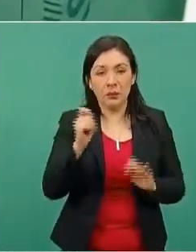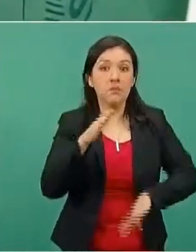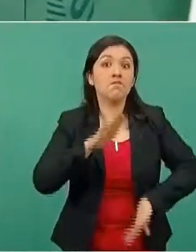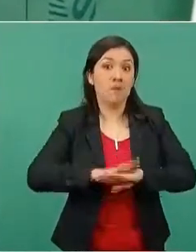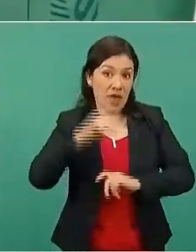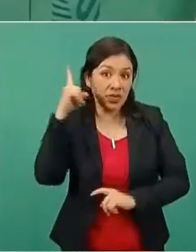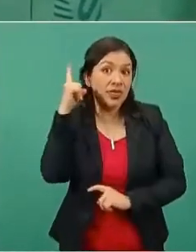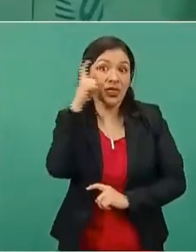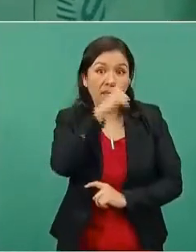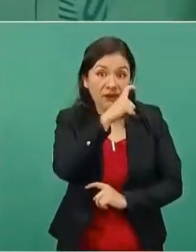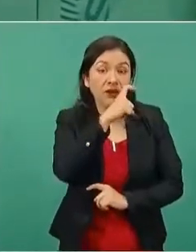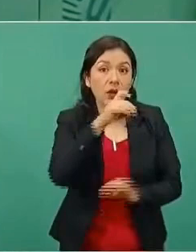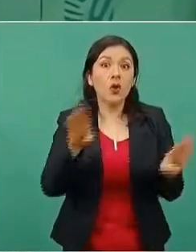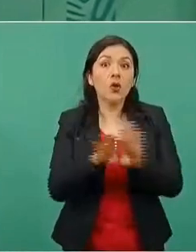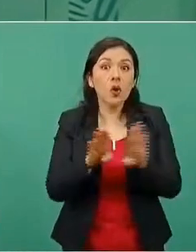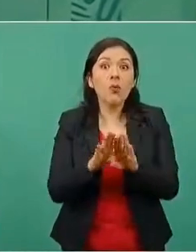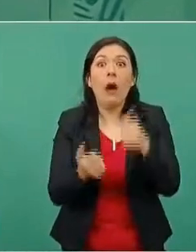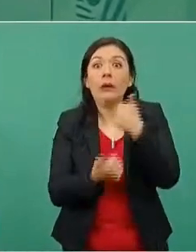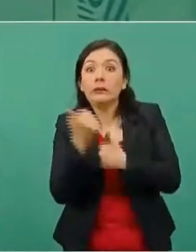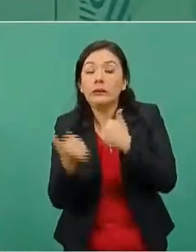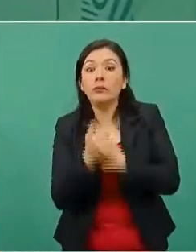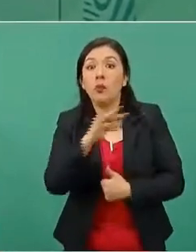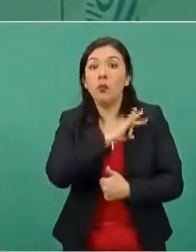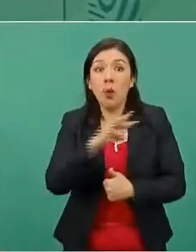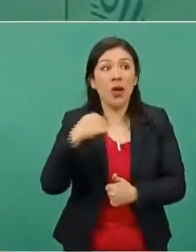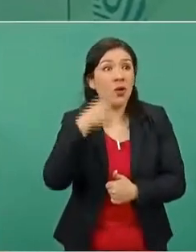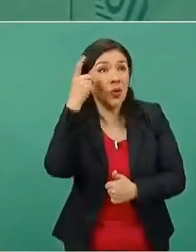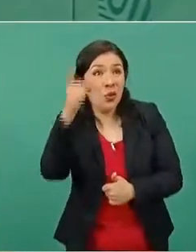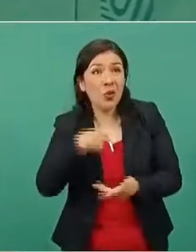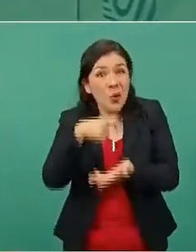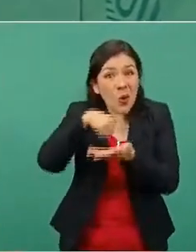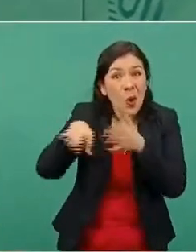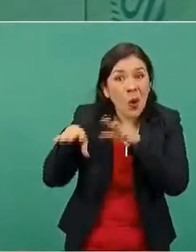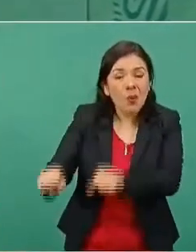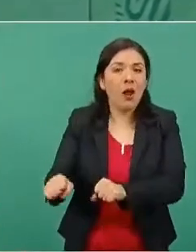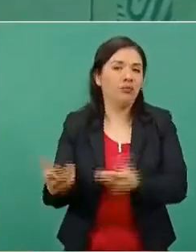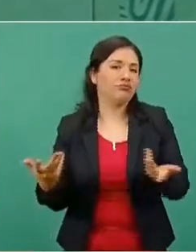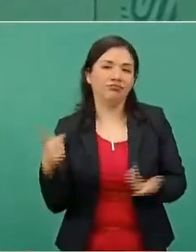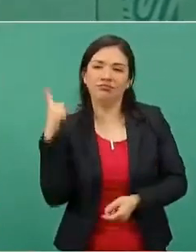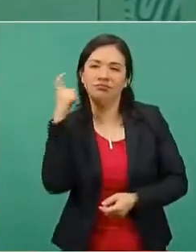difícil conseguir el derecho de vía.